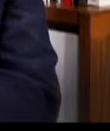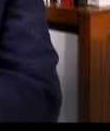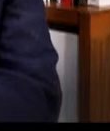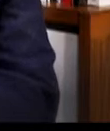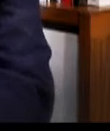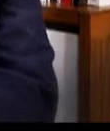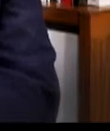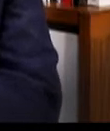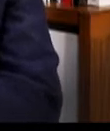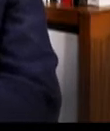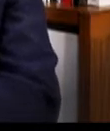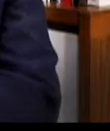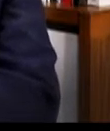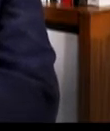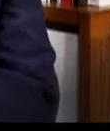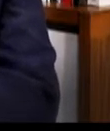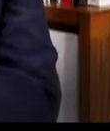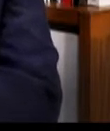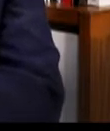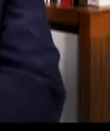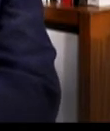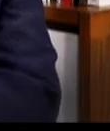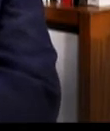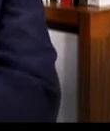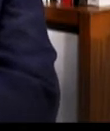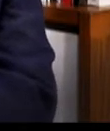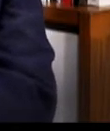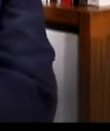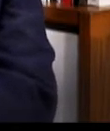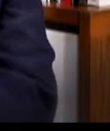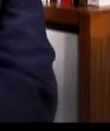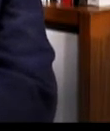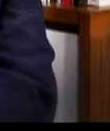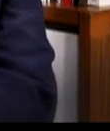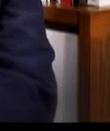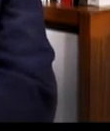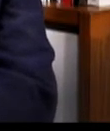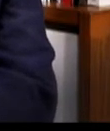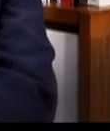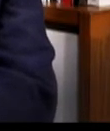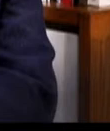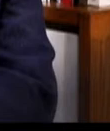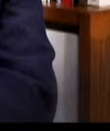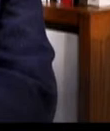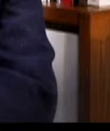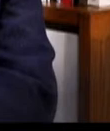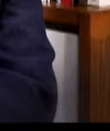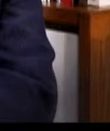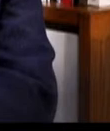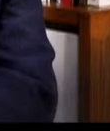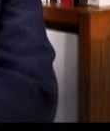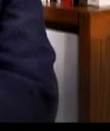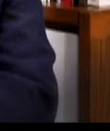Estado, políticas económicas, sociales. Ahora hemos comenzado a poner mucha atención a lo que